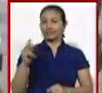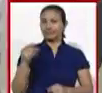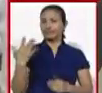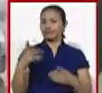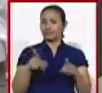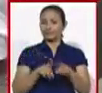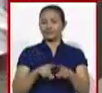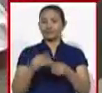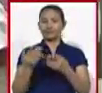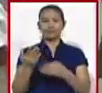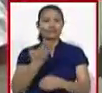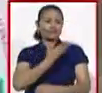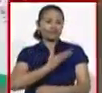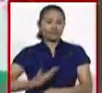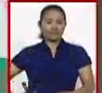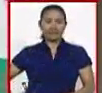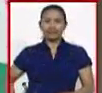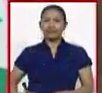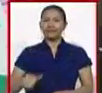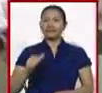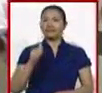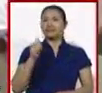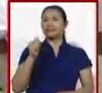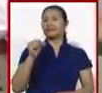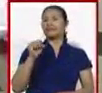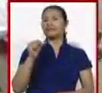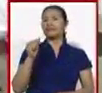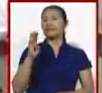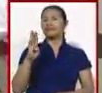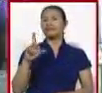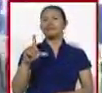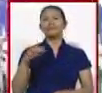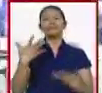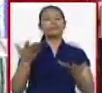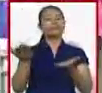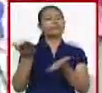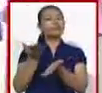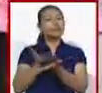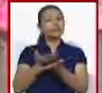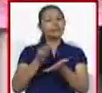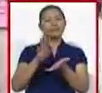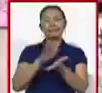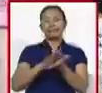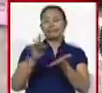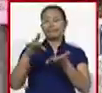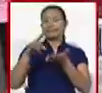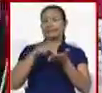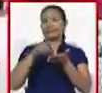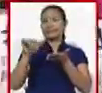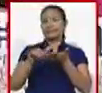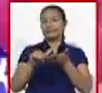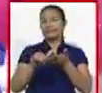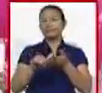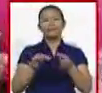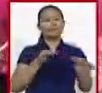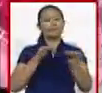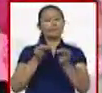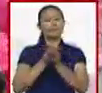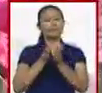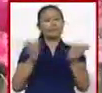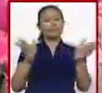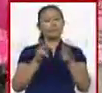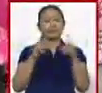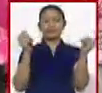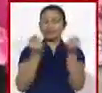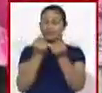El presidente de la Asamblea Legislativa Departamental también recibió el anteproyecto de ley y garantizó que se va a tratar en pleno de la